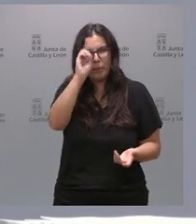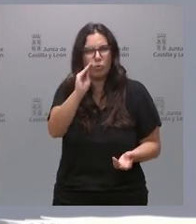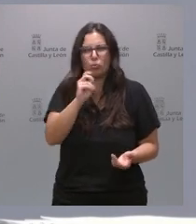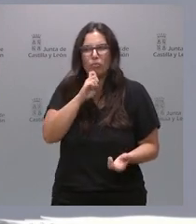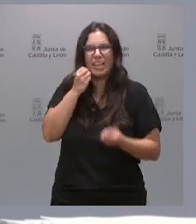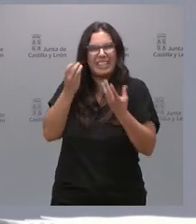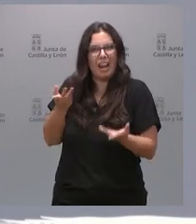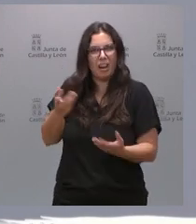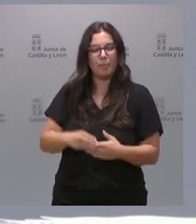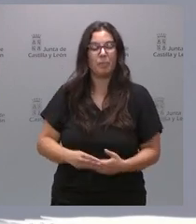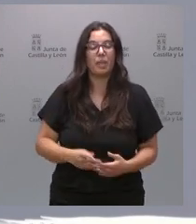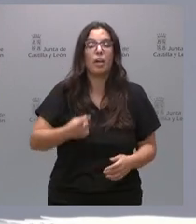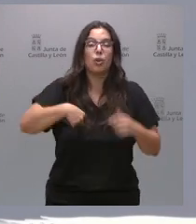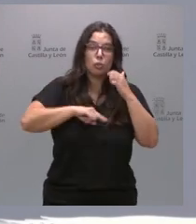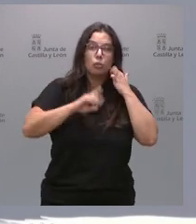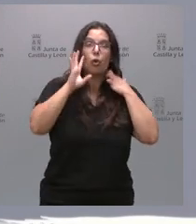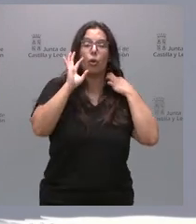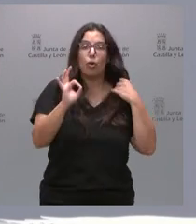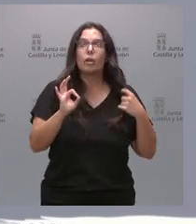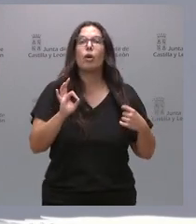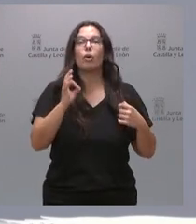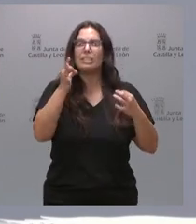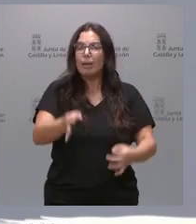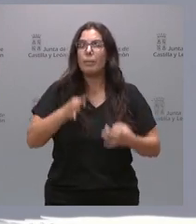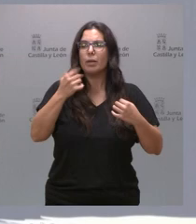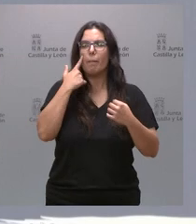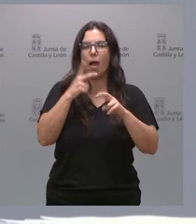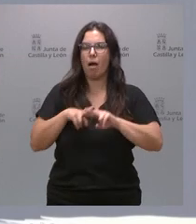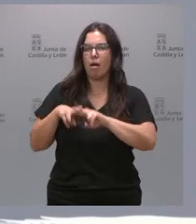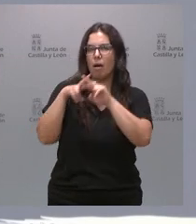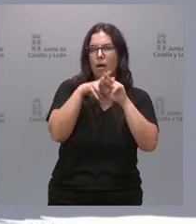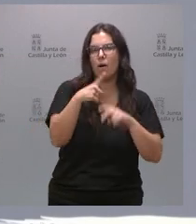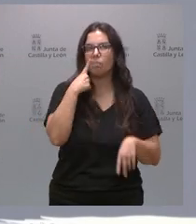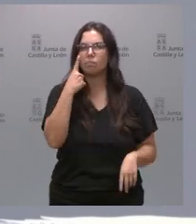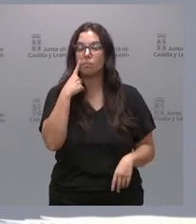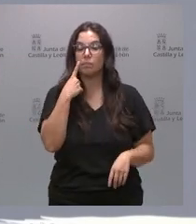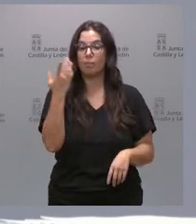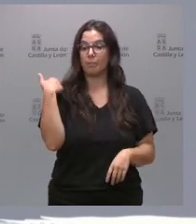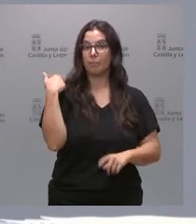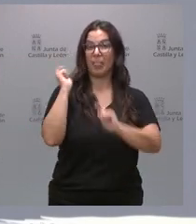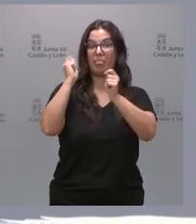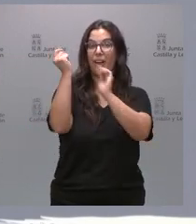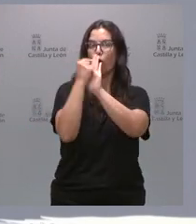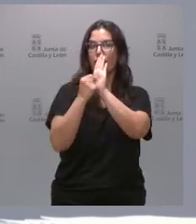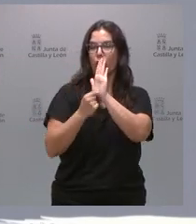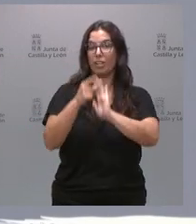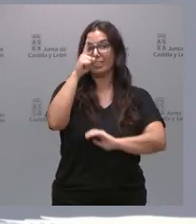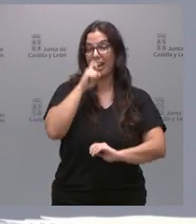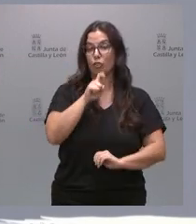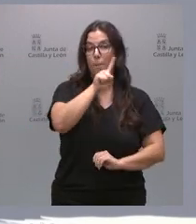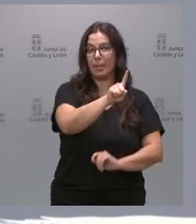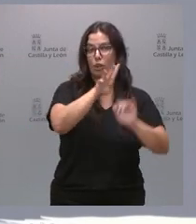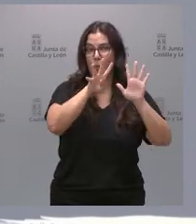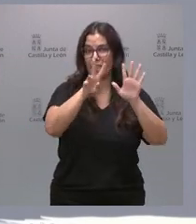Valladolid nosotros estamos lógicamente analizando permanentemente Cuál es el contenido de aquella concesión que Data del año